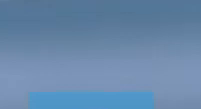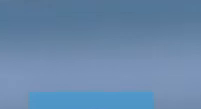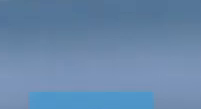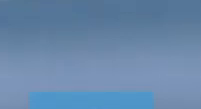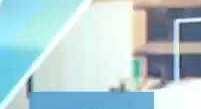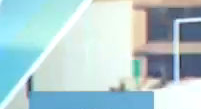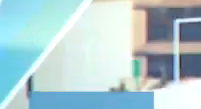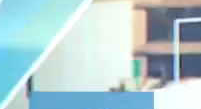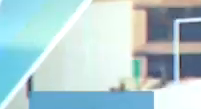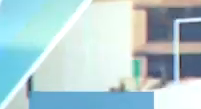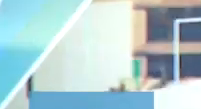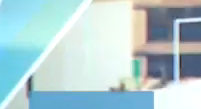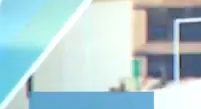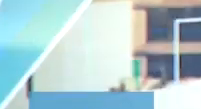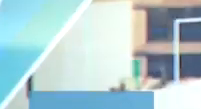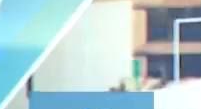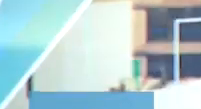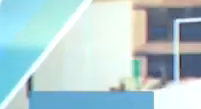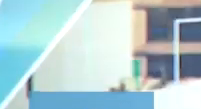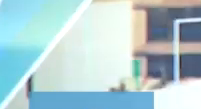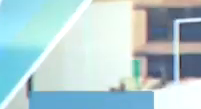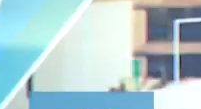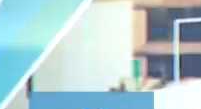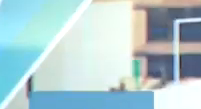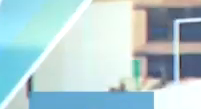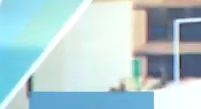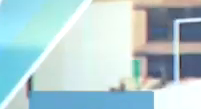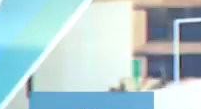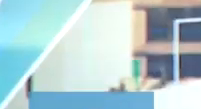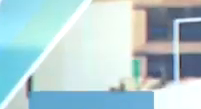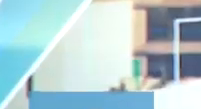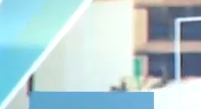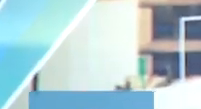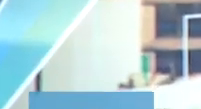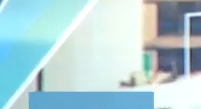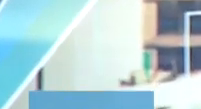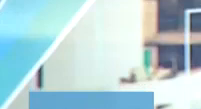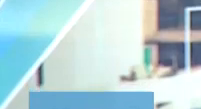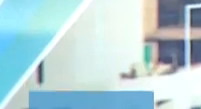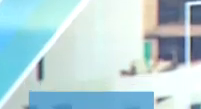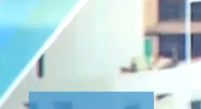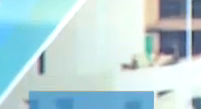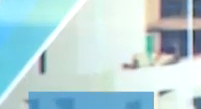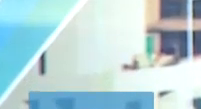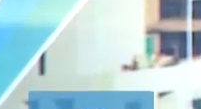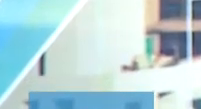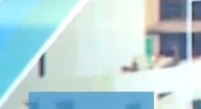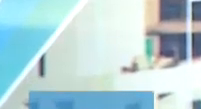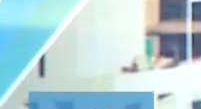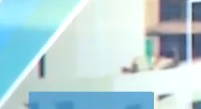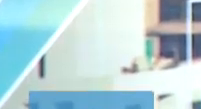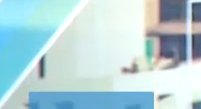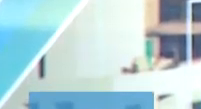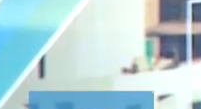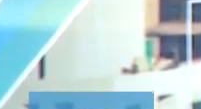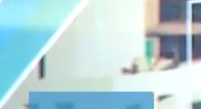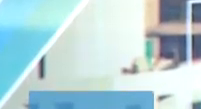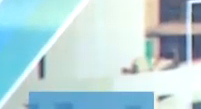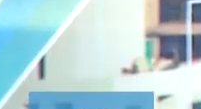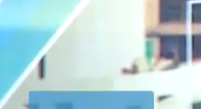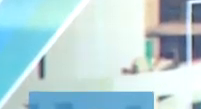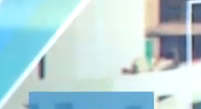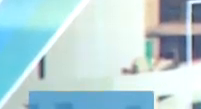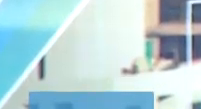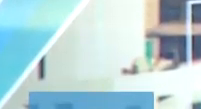corbata. No, lo digo en serio, parece un chiste, pero si ese antropólogo del futuro llegase y le dieran los